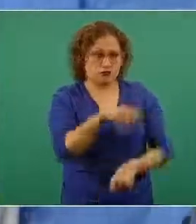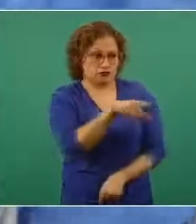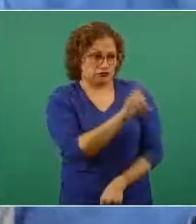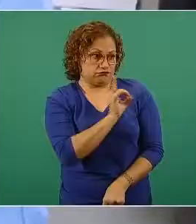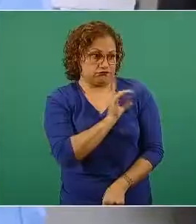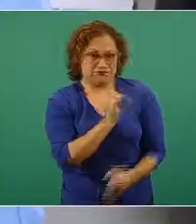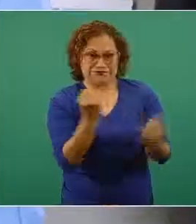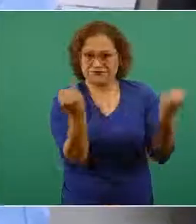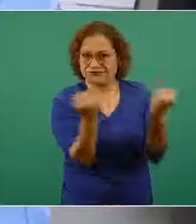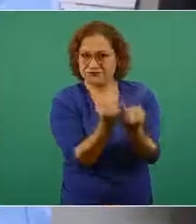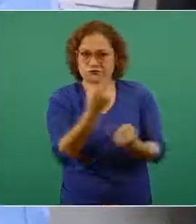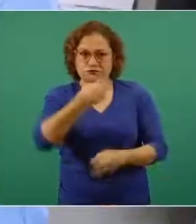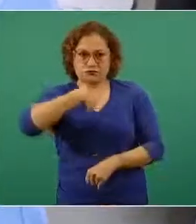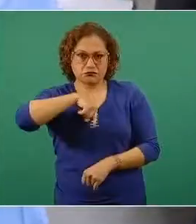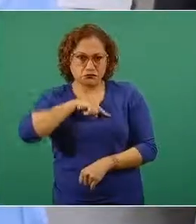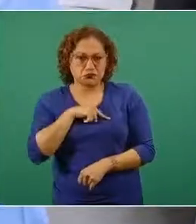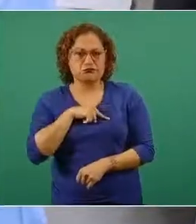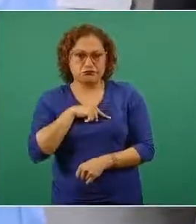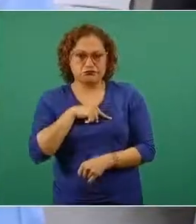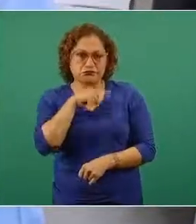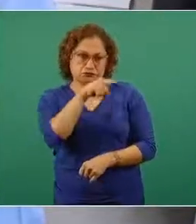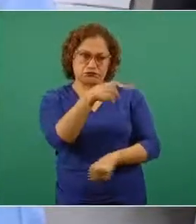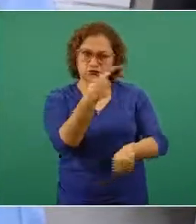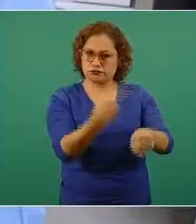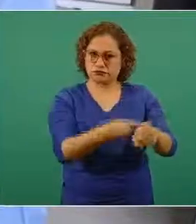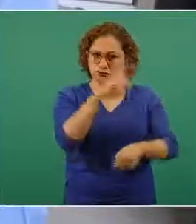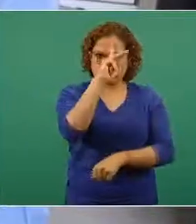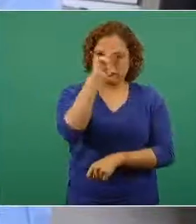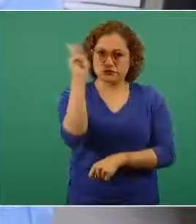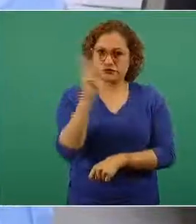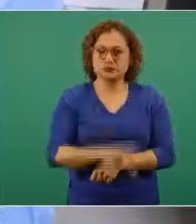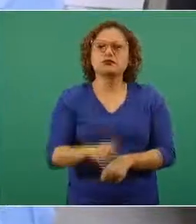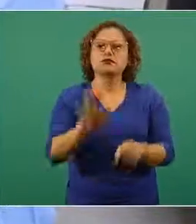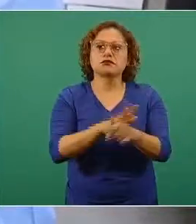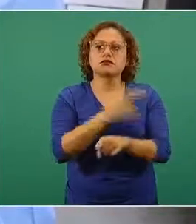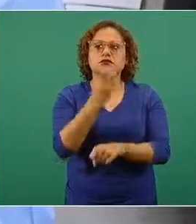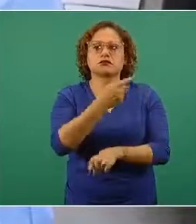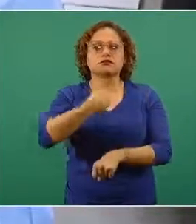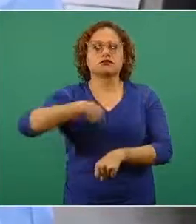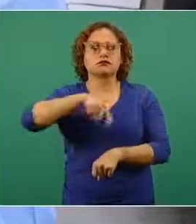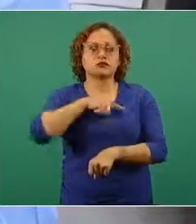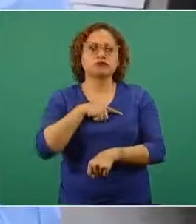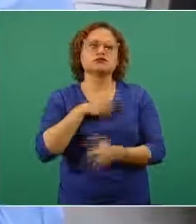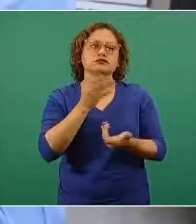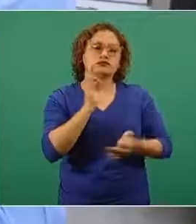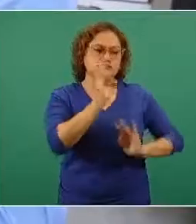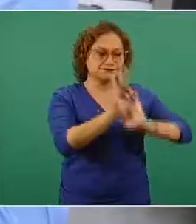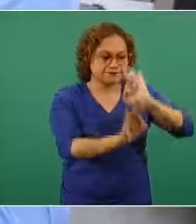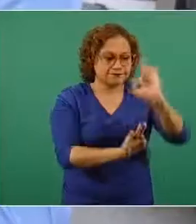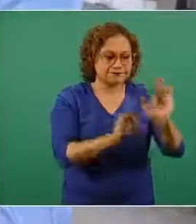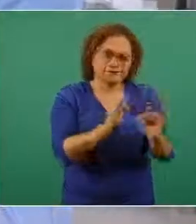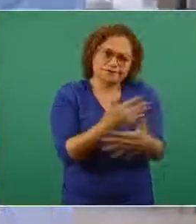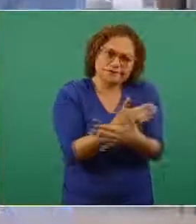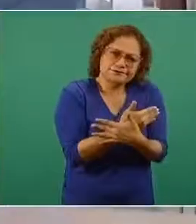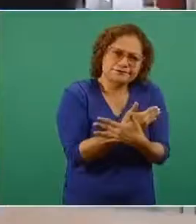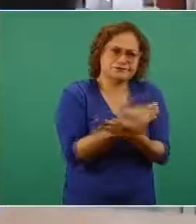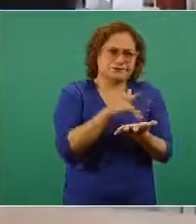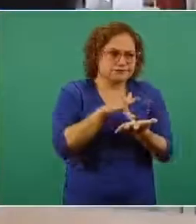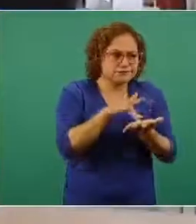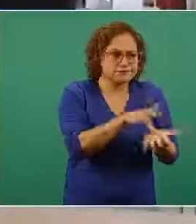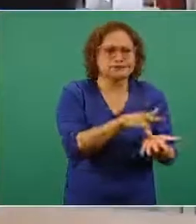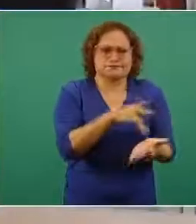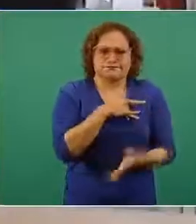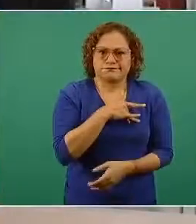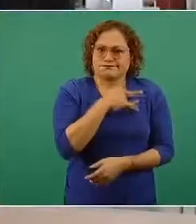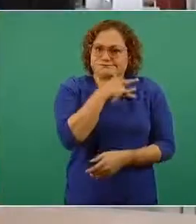ellos son los que están enfermos. Entonces nosotros tenemos que apoyarlos, que abrazarlos, que darles como todo ese apoyo. Sí nos ha tocado